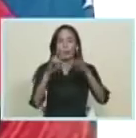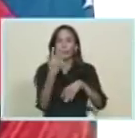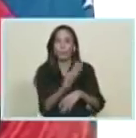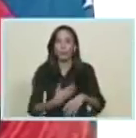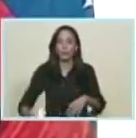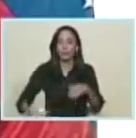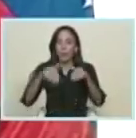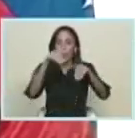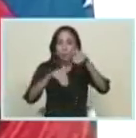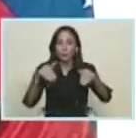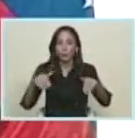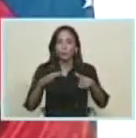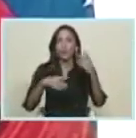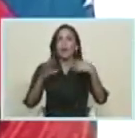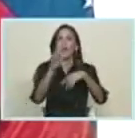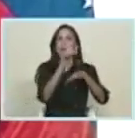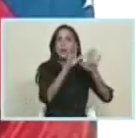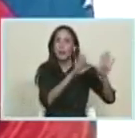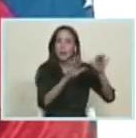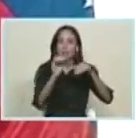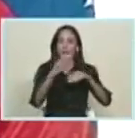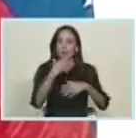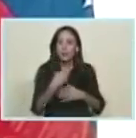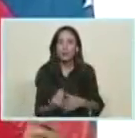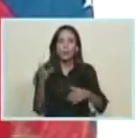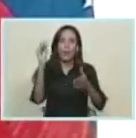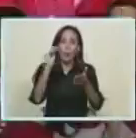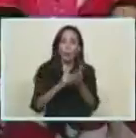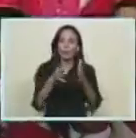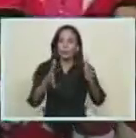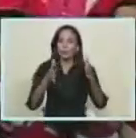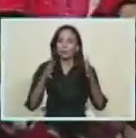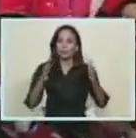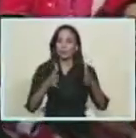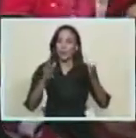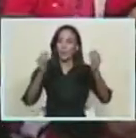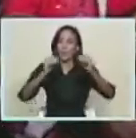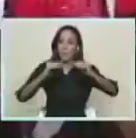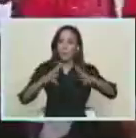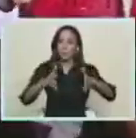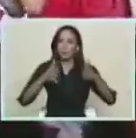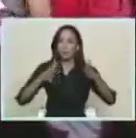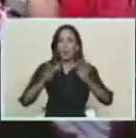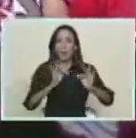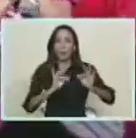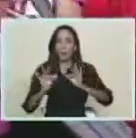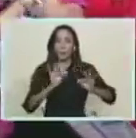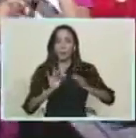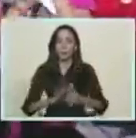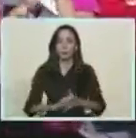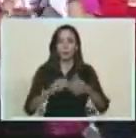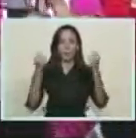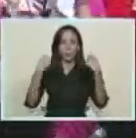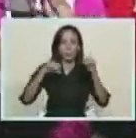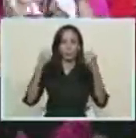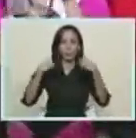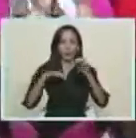salimos a ganar y a ganar otra vez. A prepararse, a